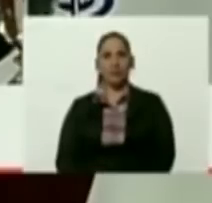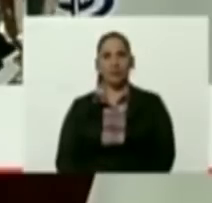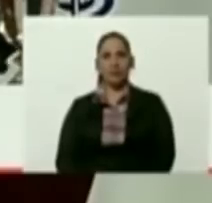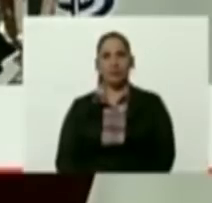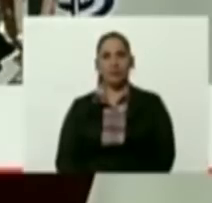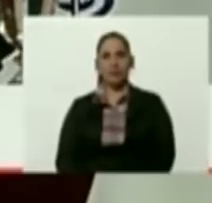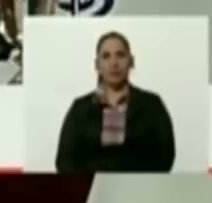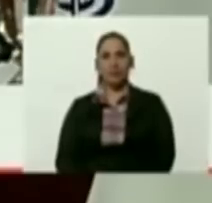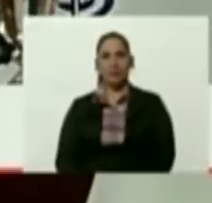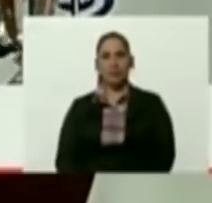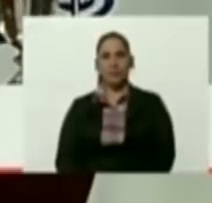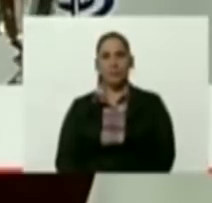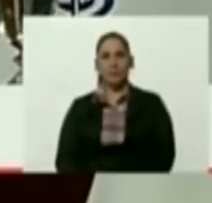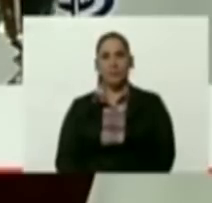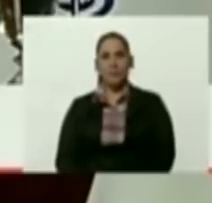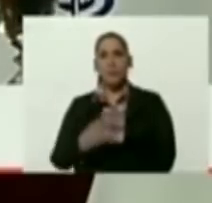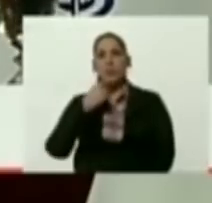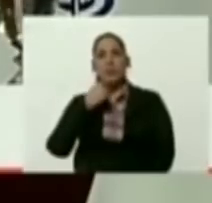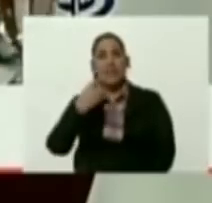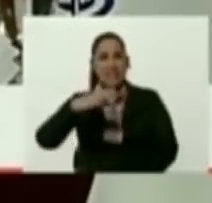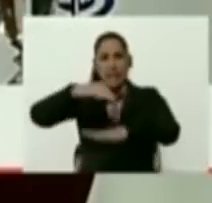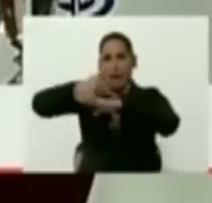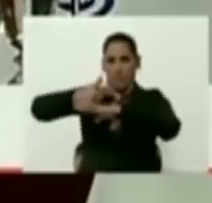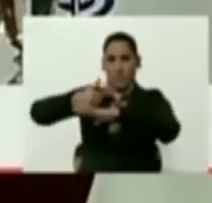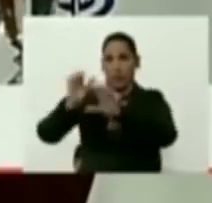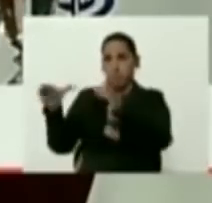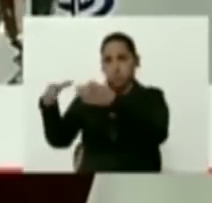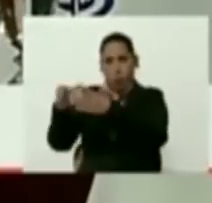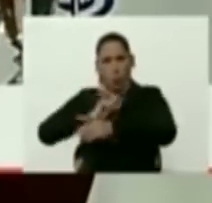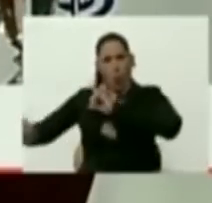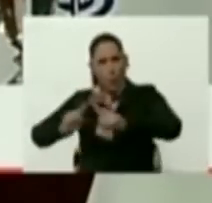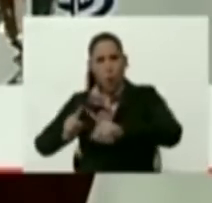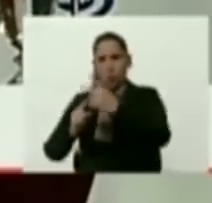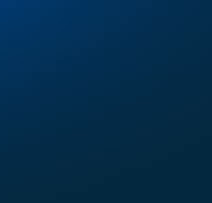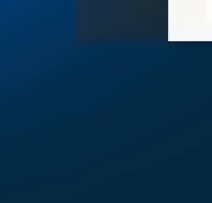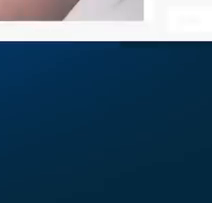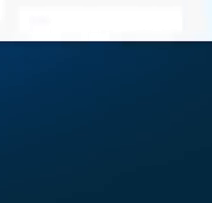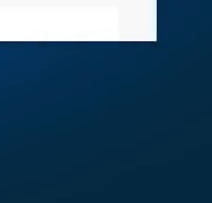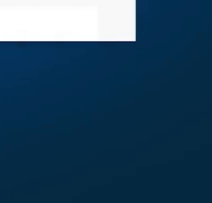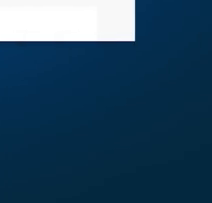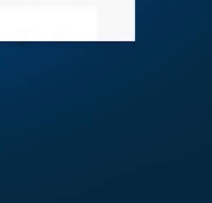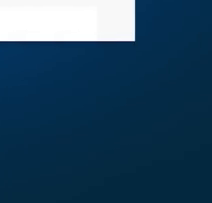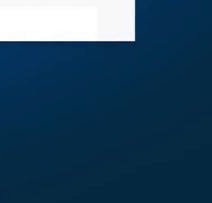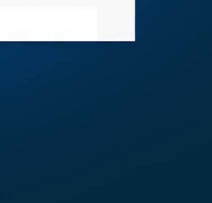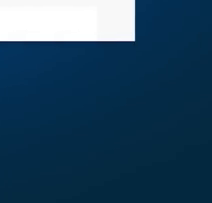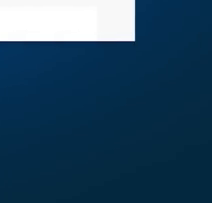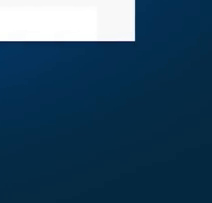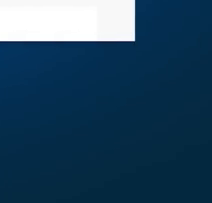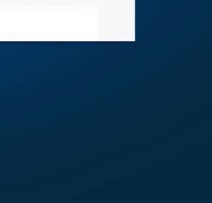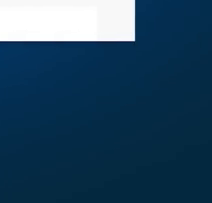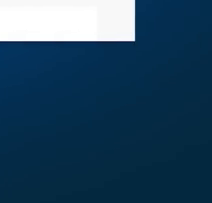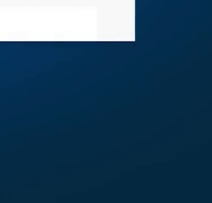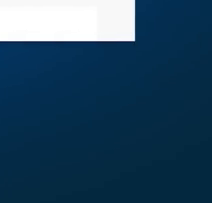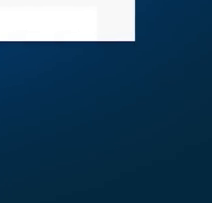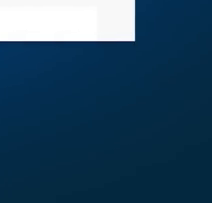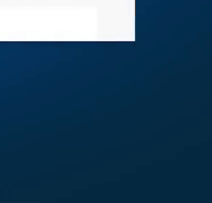inicialmente, él aparece como el jefe directo de estos dos ampones. El escándalo estalló a raíz de